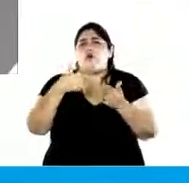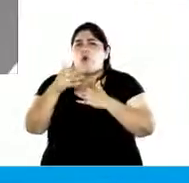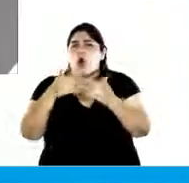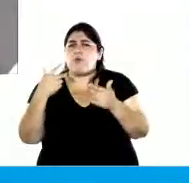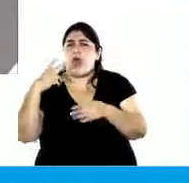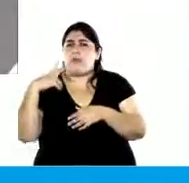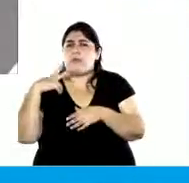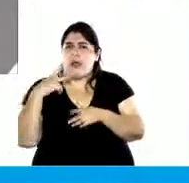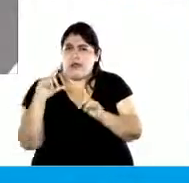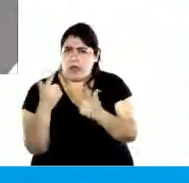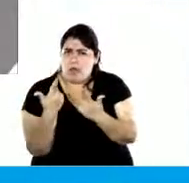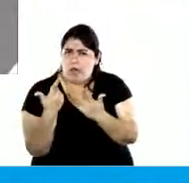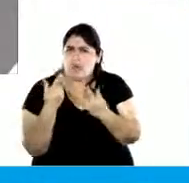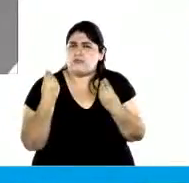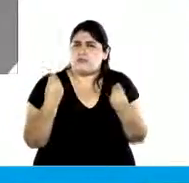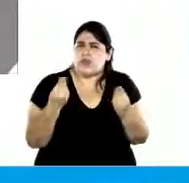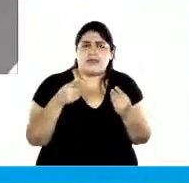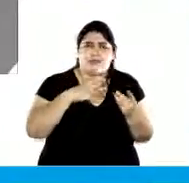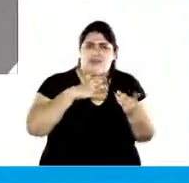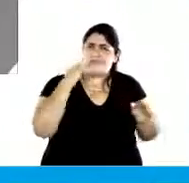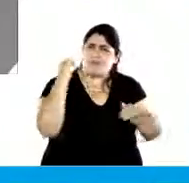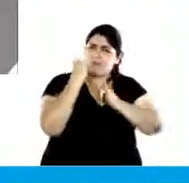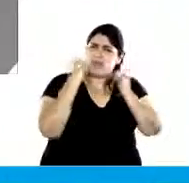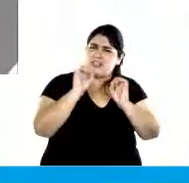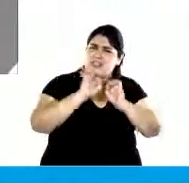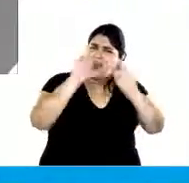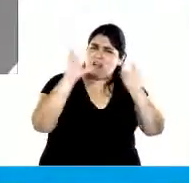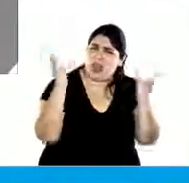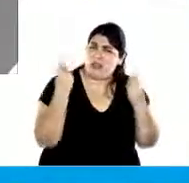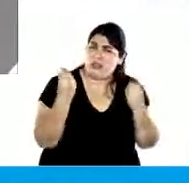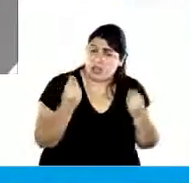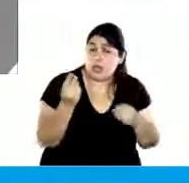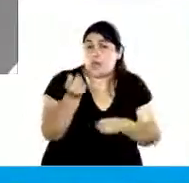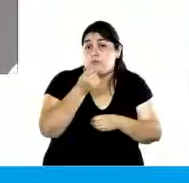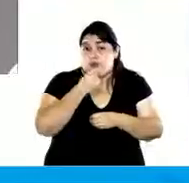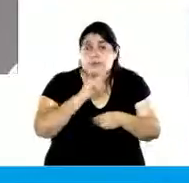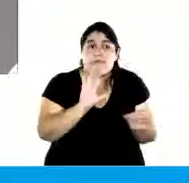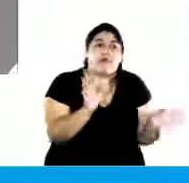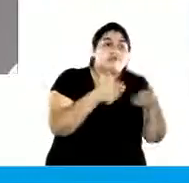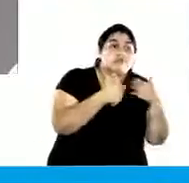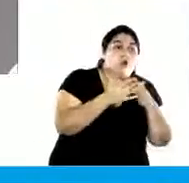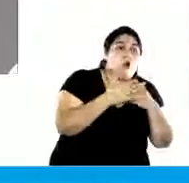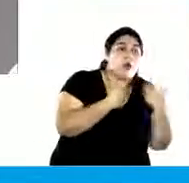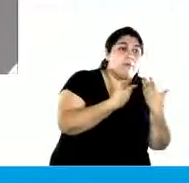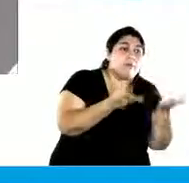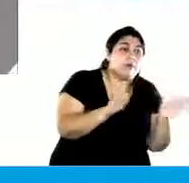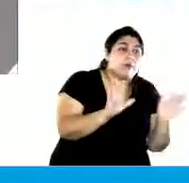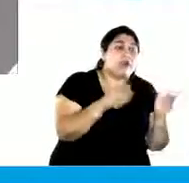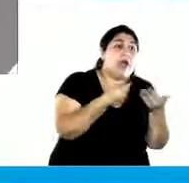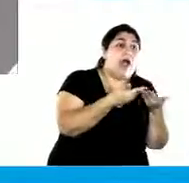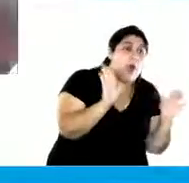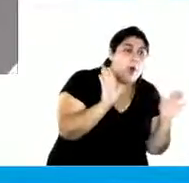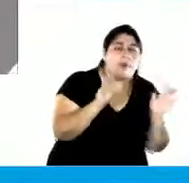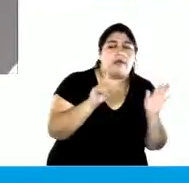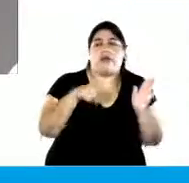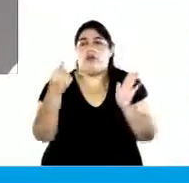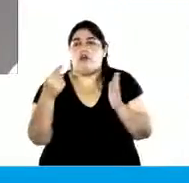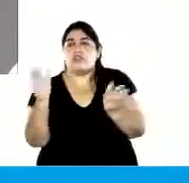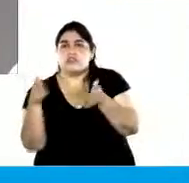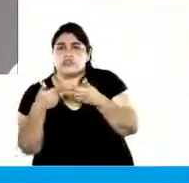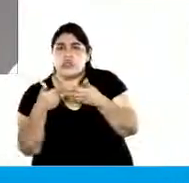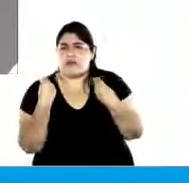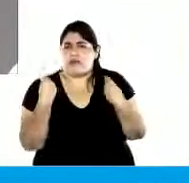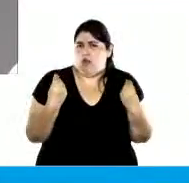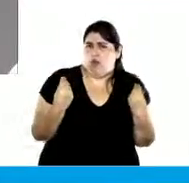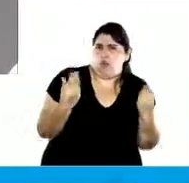tiene ningún tipo de explicación, porque por supuesto que si es riesgosa la obra pública, también es riesgosa la obra privada, y si no es riesgosa una, no es riesgosa la